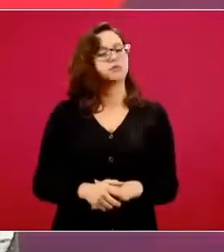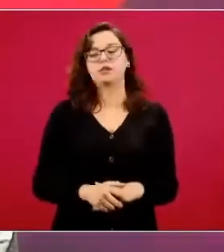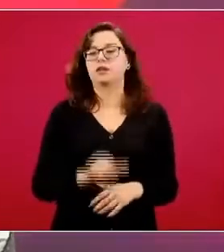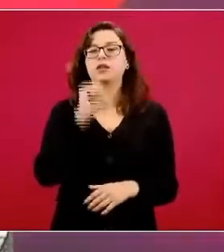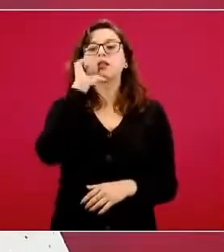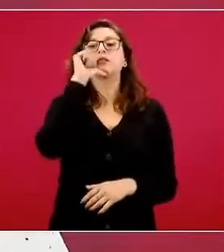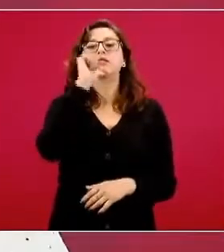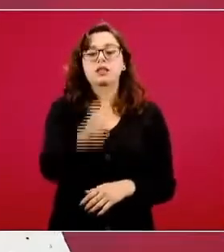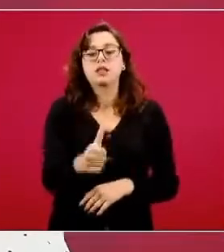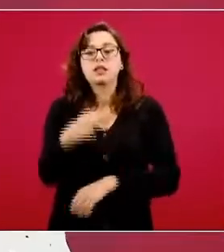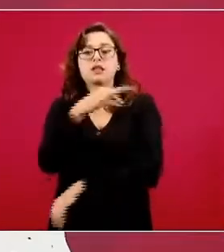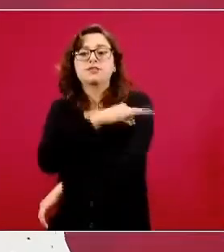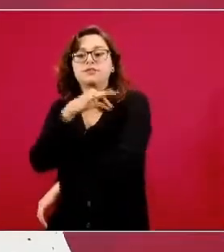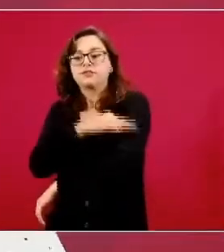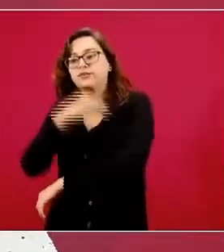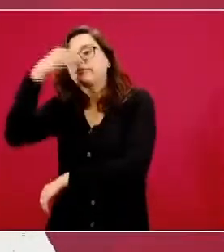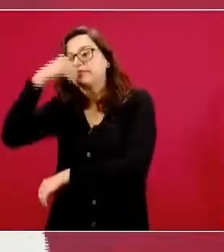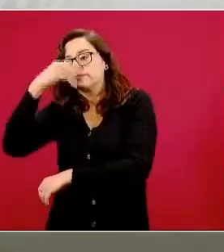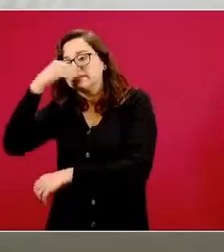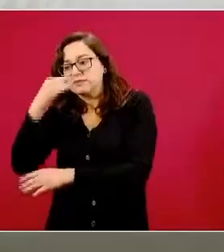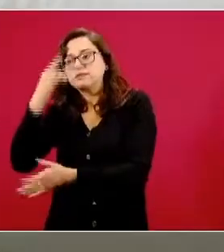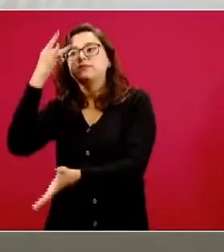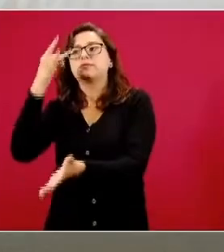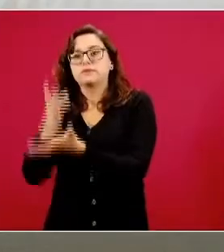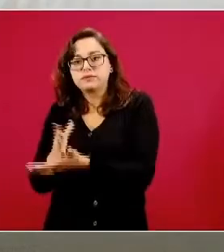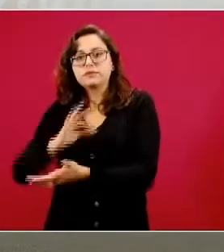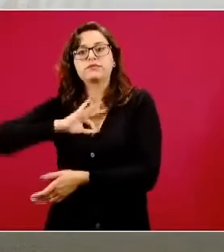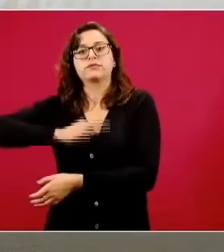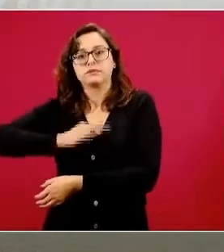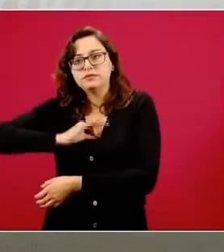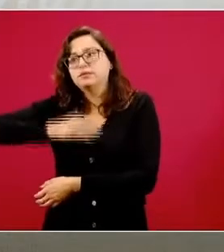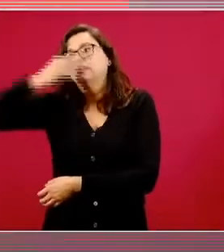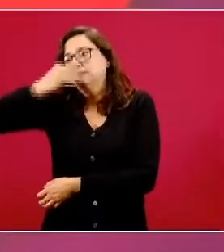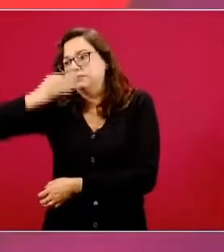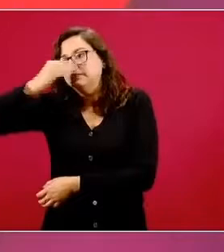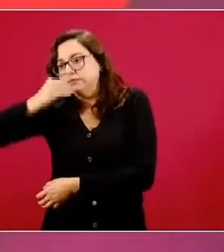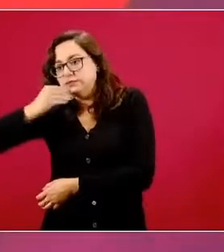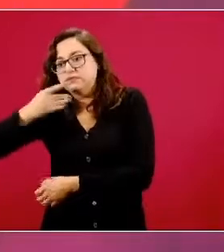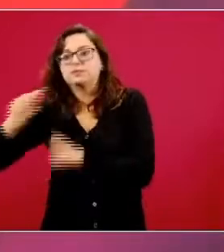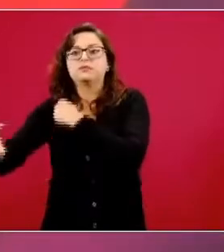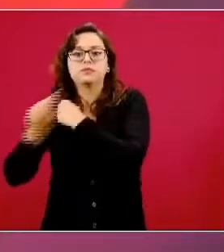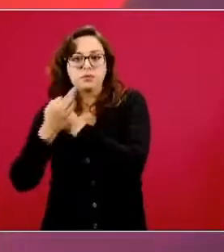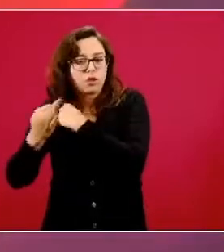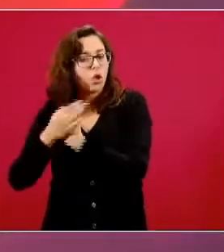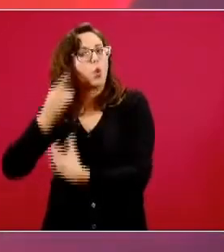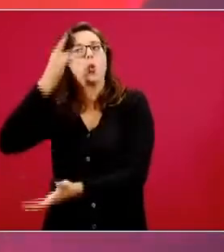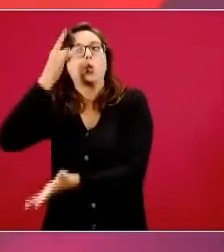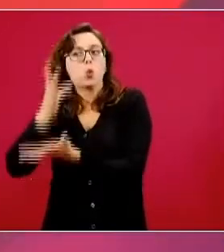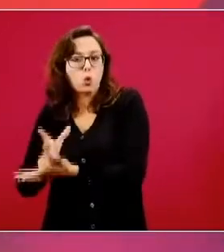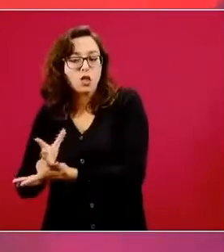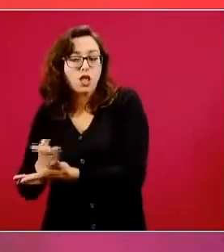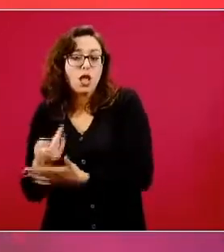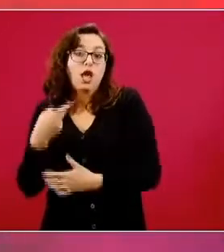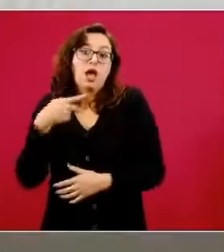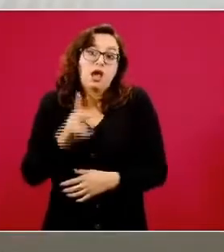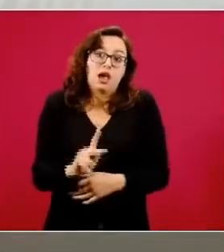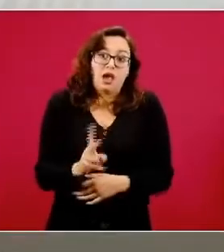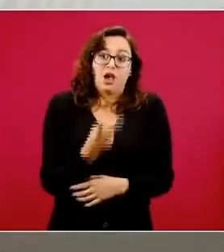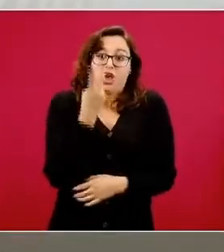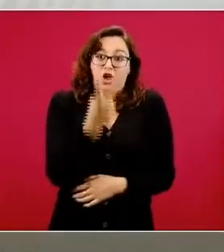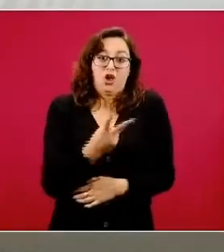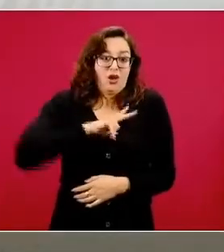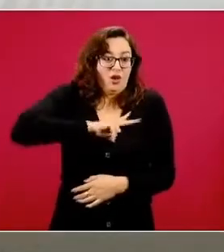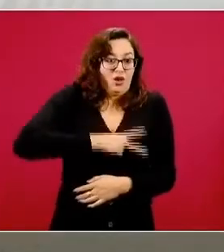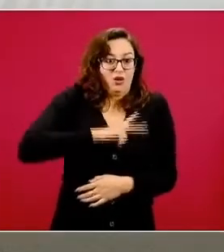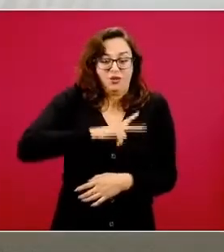solo protege contra la influenza, pero sí nos va a proteger al menos de una de las